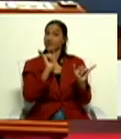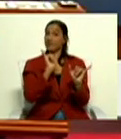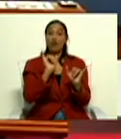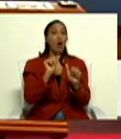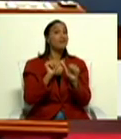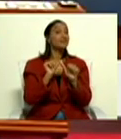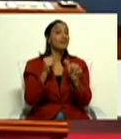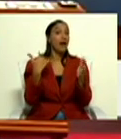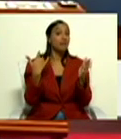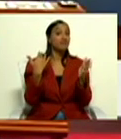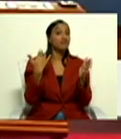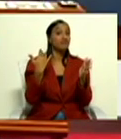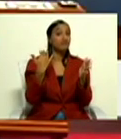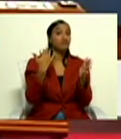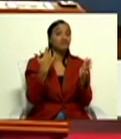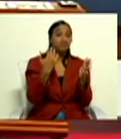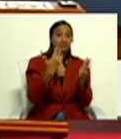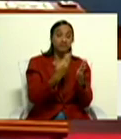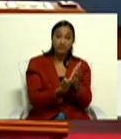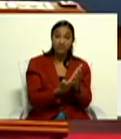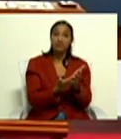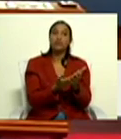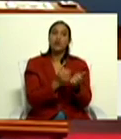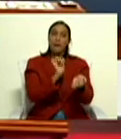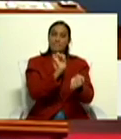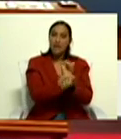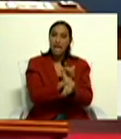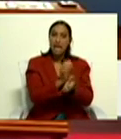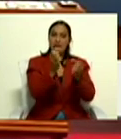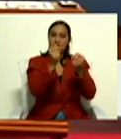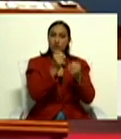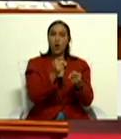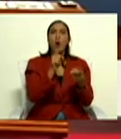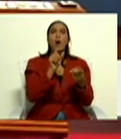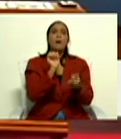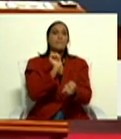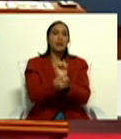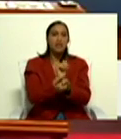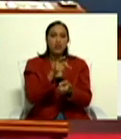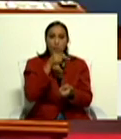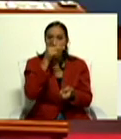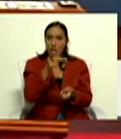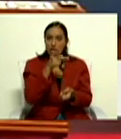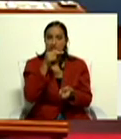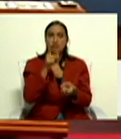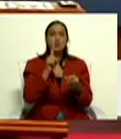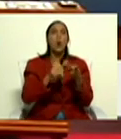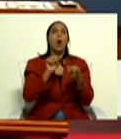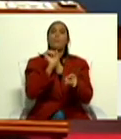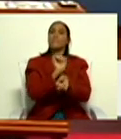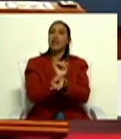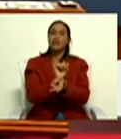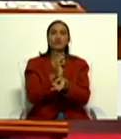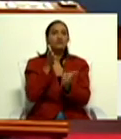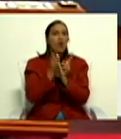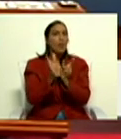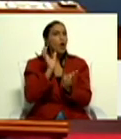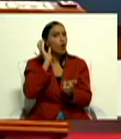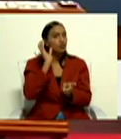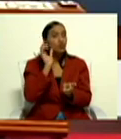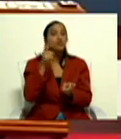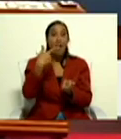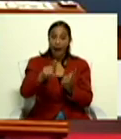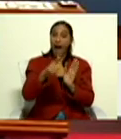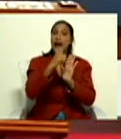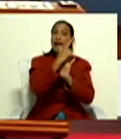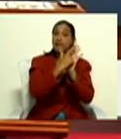Entonces, de pronto son presos de conciencia, presos políticos. Las listas las tiene el Comité de Derechos Humanos de la ONU, las tienen las llamadas,